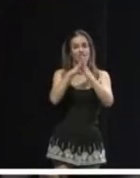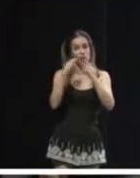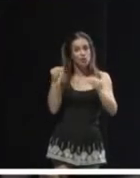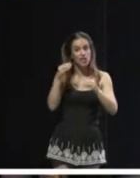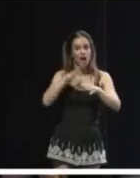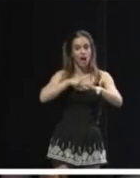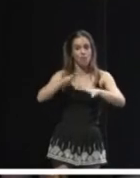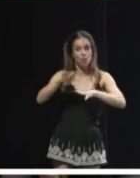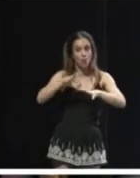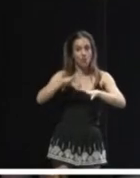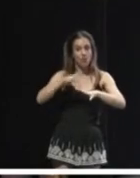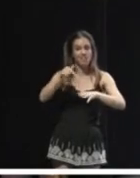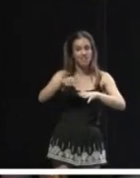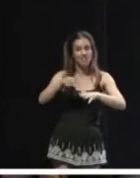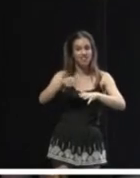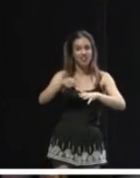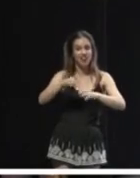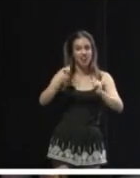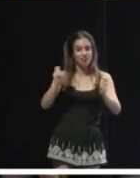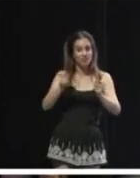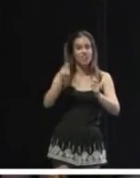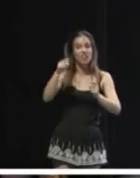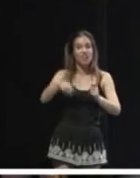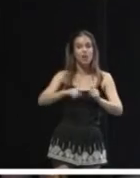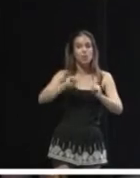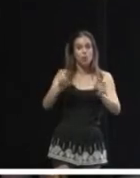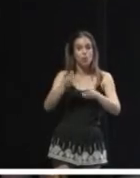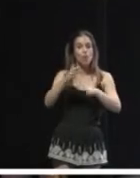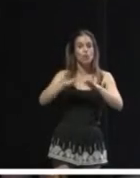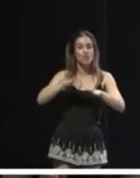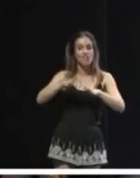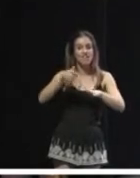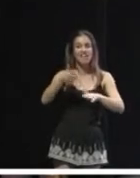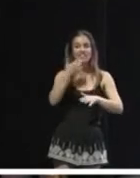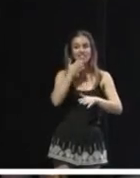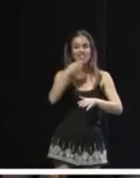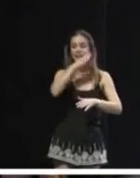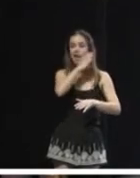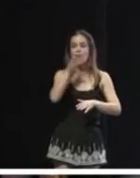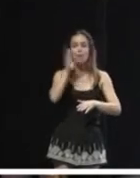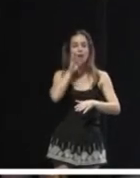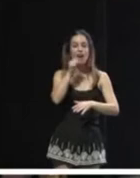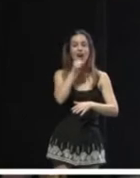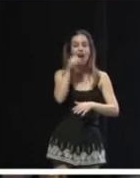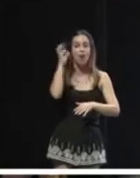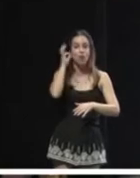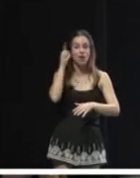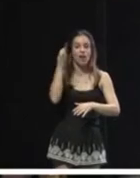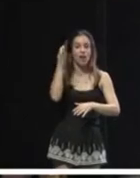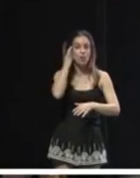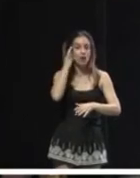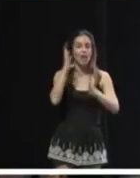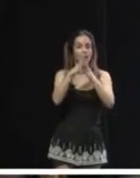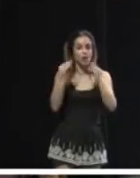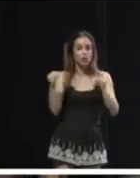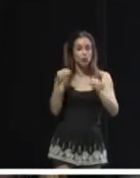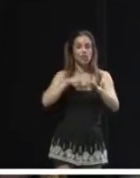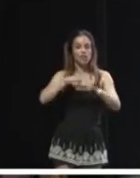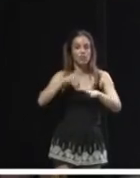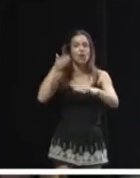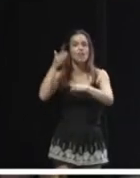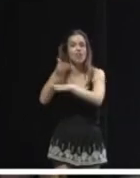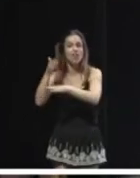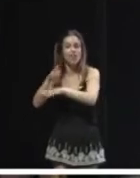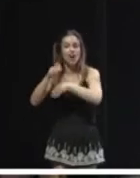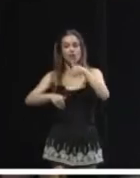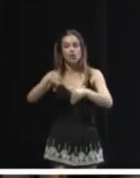moviliza, si la Andalucía progresista se moviliza, si las madres y abuelas, las mujeres andaluzas se movilizan y votan el 23 de